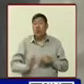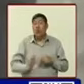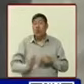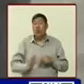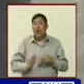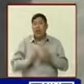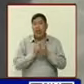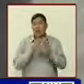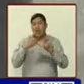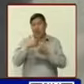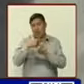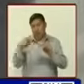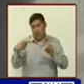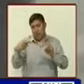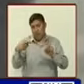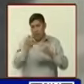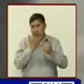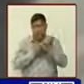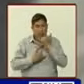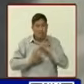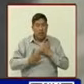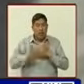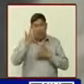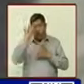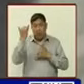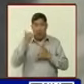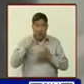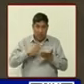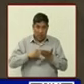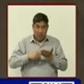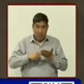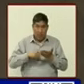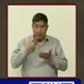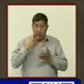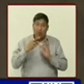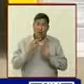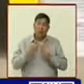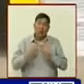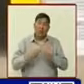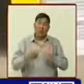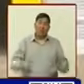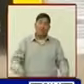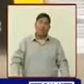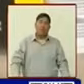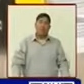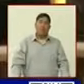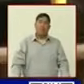llegar ni a la mitad de 280, porque eso dicen las normas.